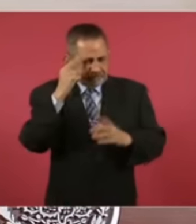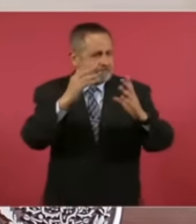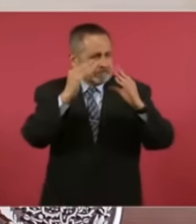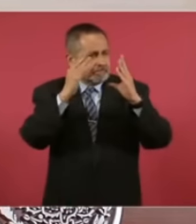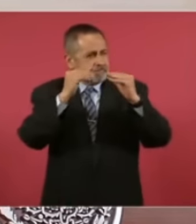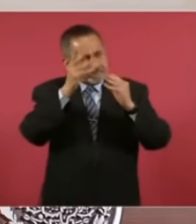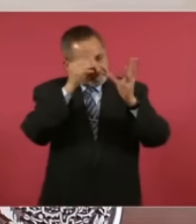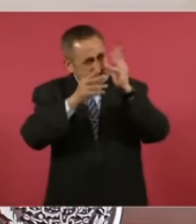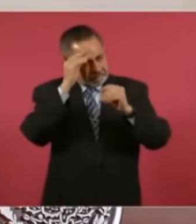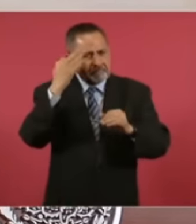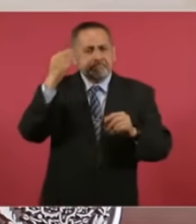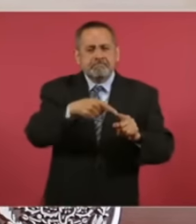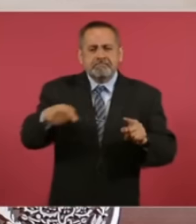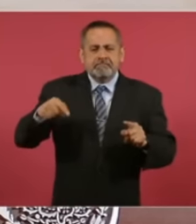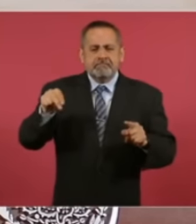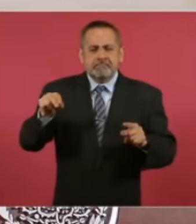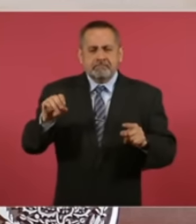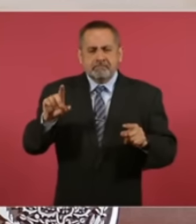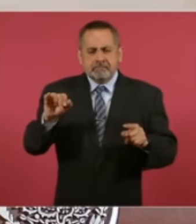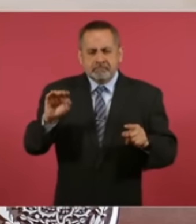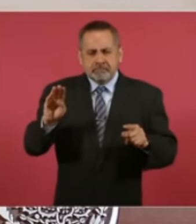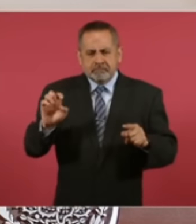durante el periodo neoliberal,